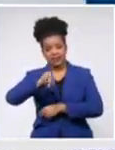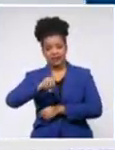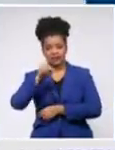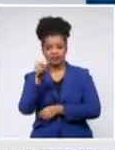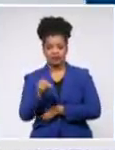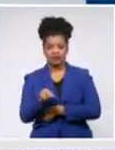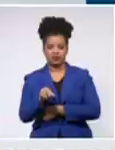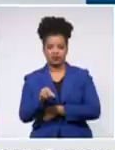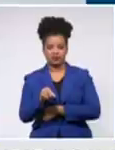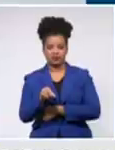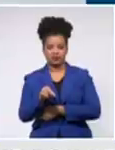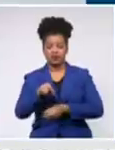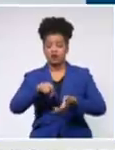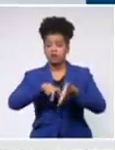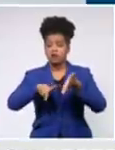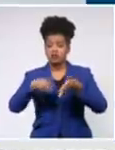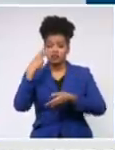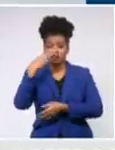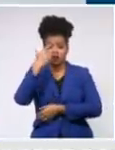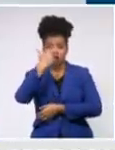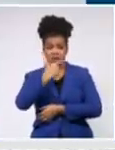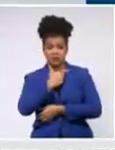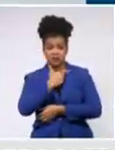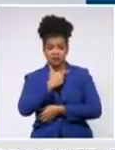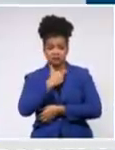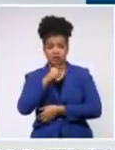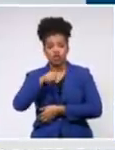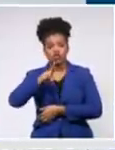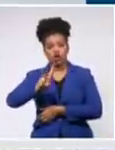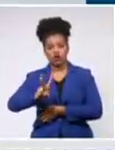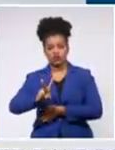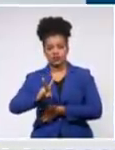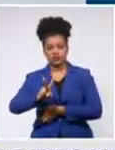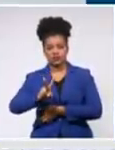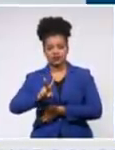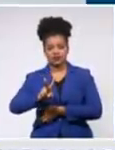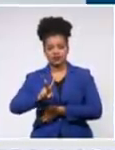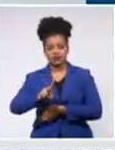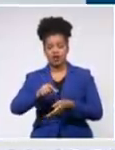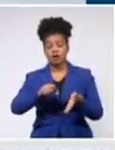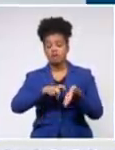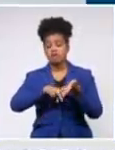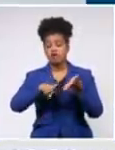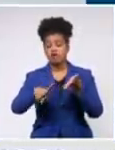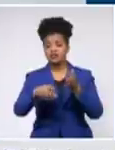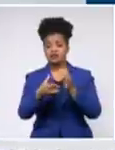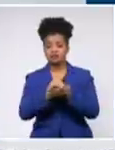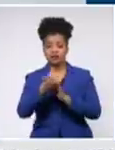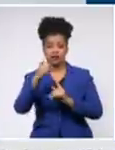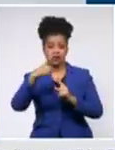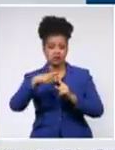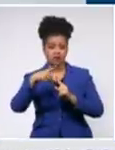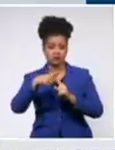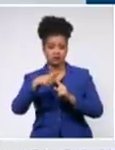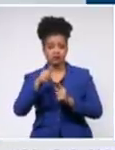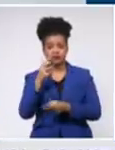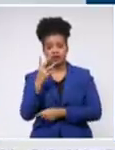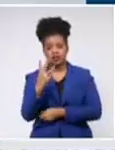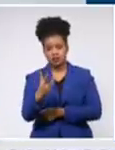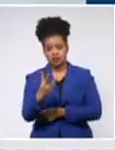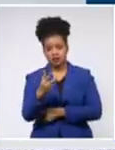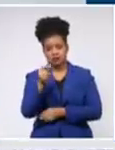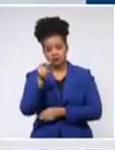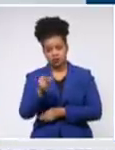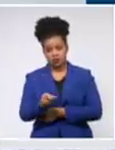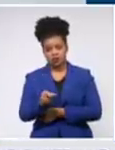la provincia de Ciego de Ávila, 12, y a la provincia de Matanzas, 3 casos se